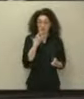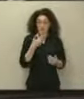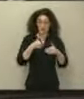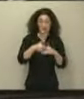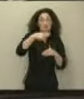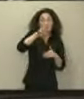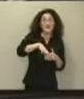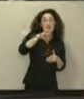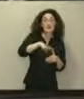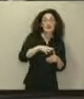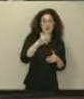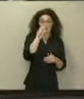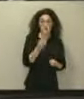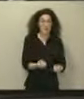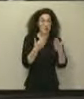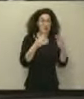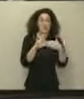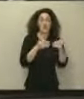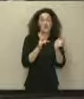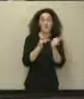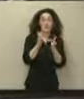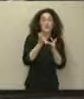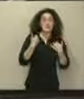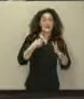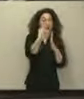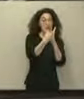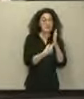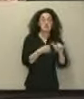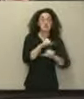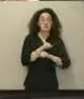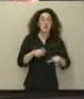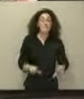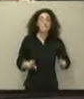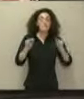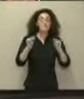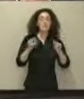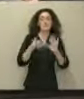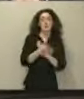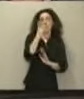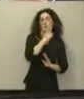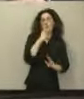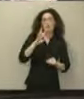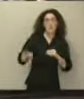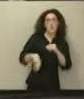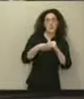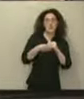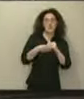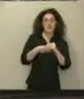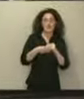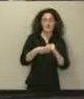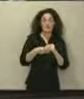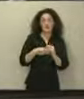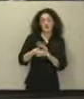en la primavera en marzo o abril se va a acabar con la lista de espera bueno este es un nuevo compromiso que se suma al que usted ya había asumido aquí